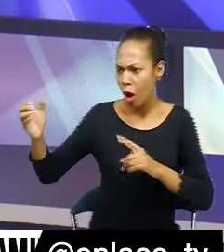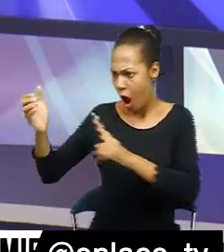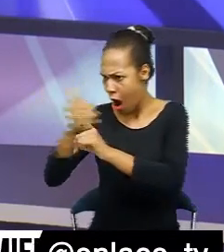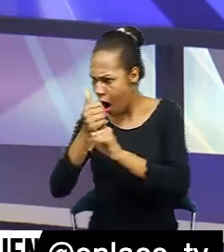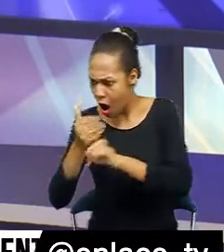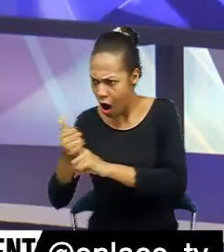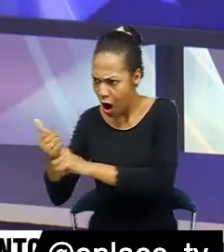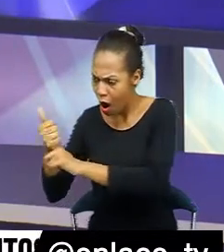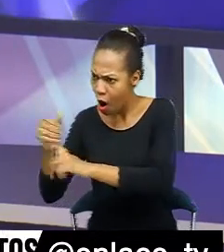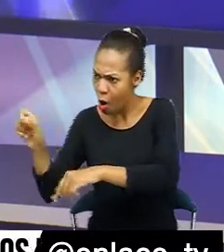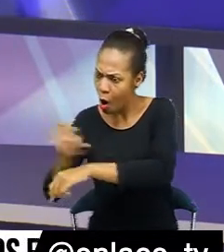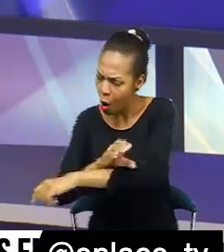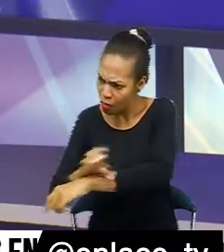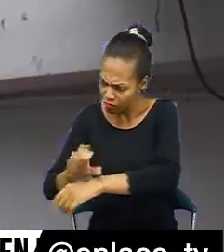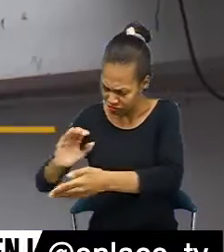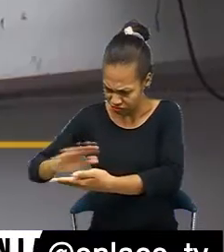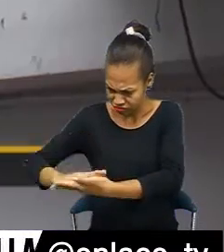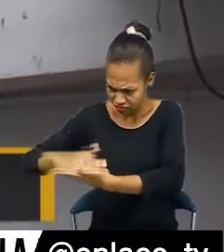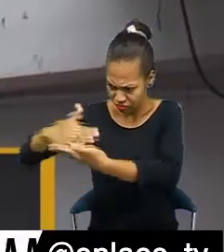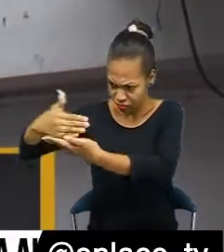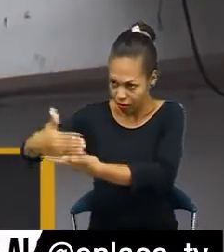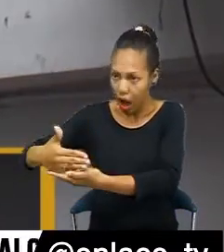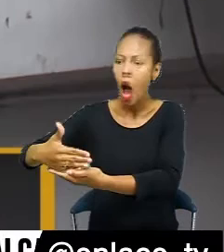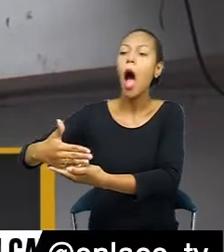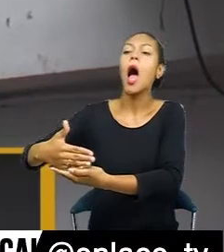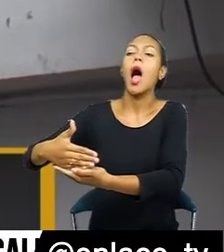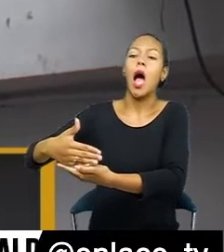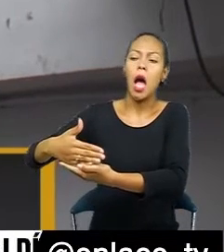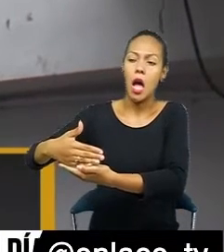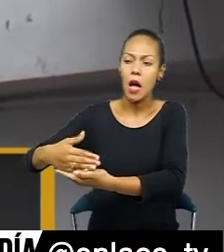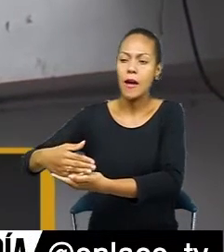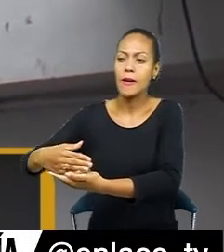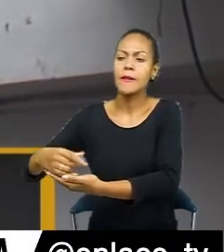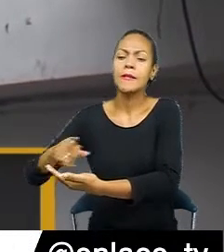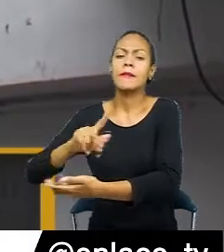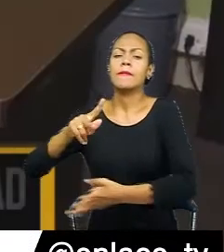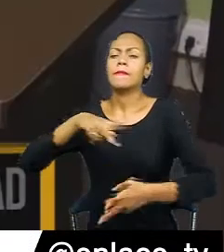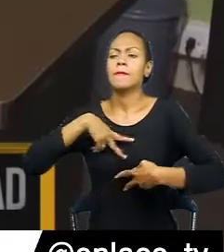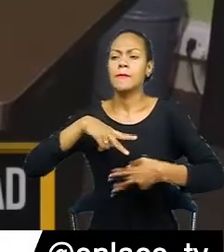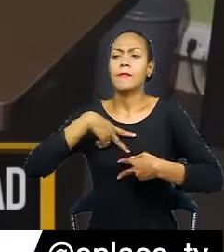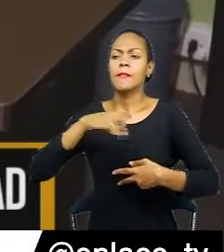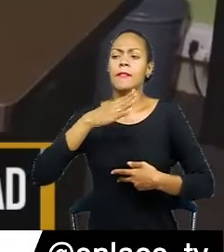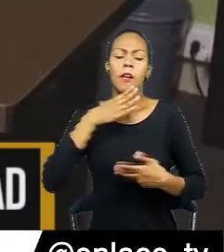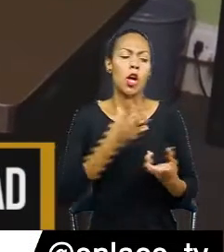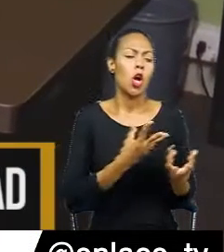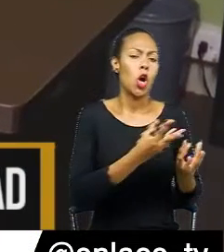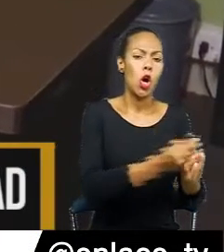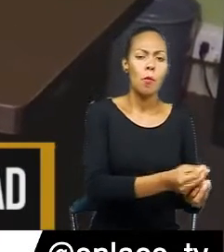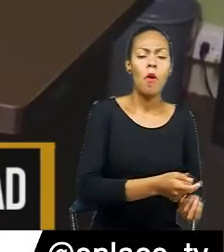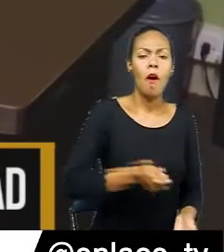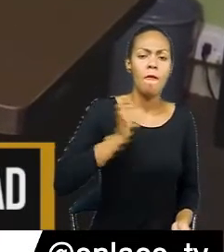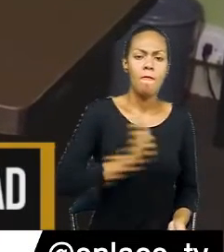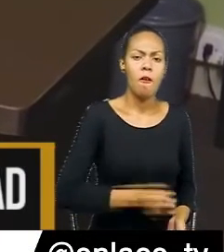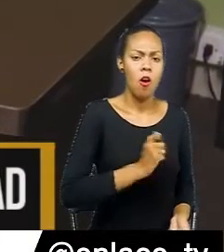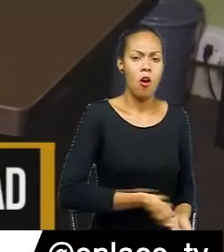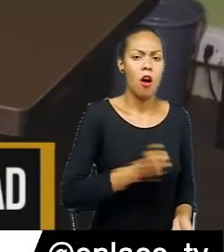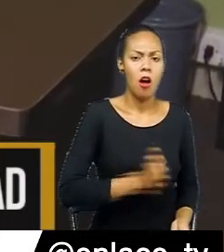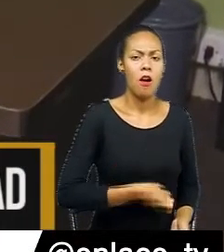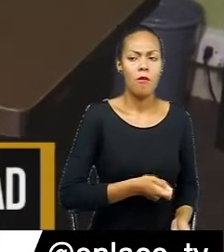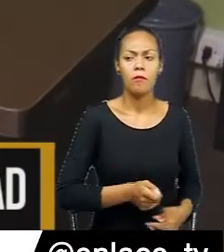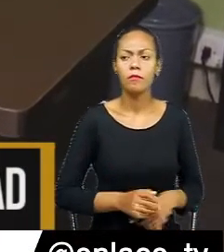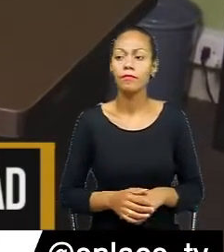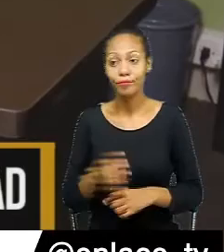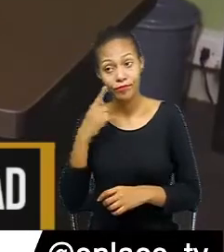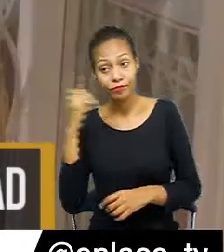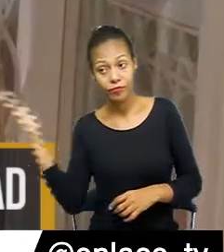el sector comercial. Hace poco menos de una semana se registró el hurto bajo la modalidad de ventosa de varios equipos de oficina en este